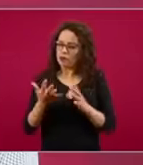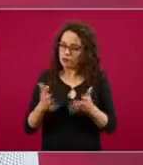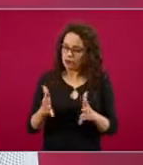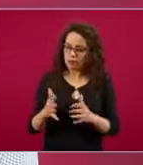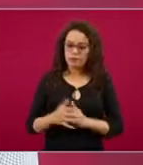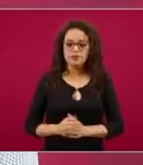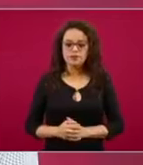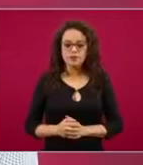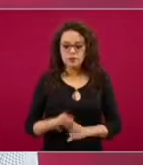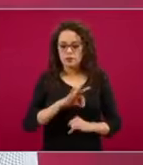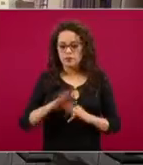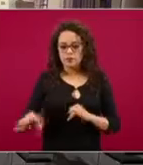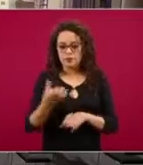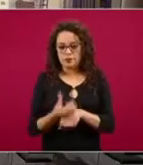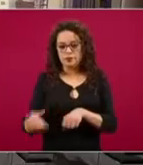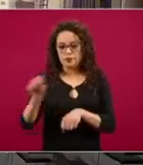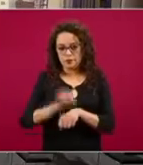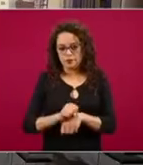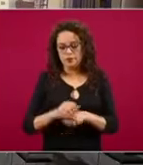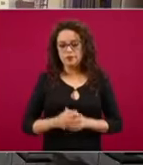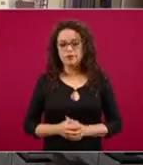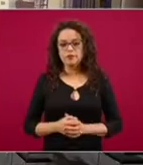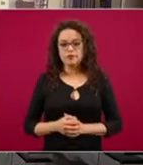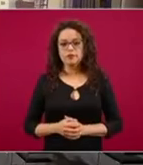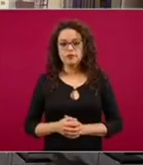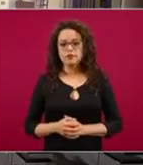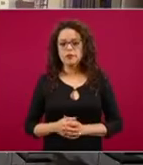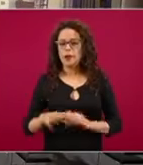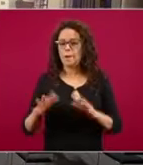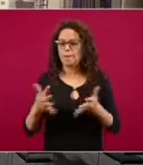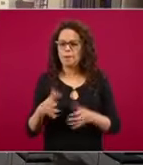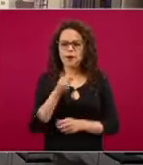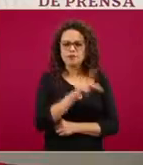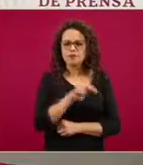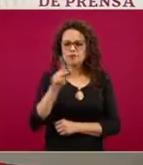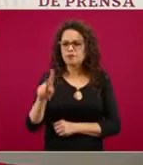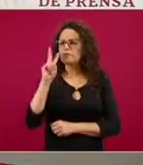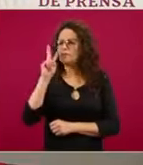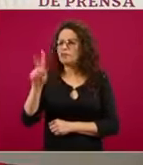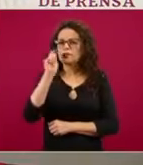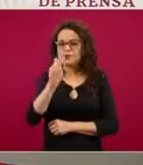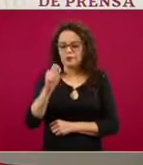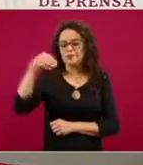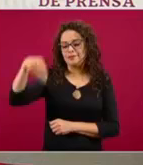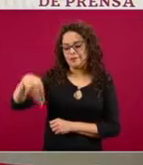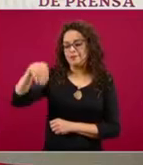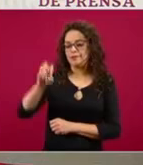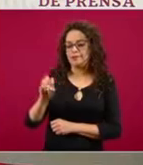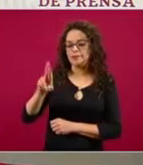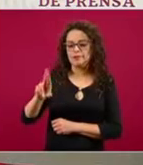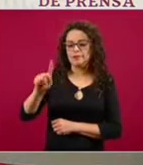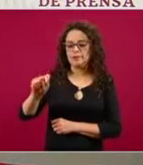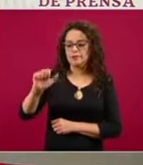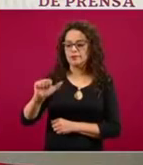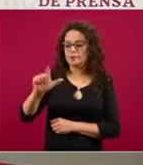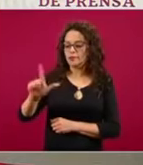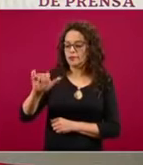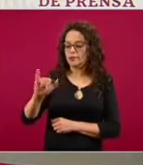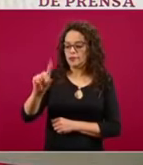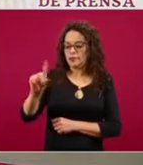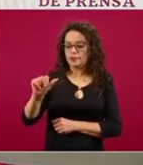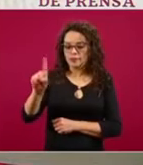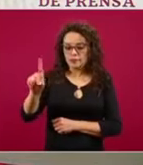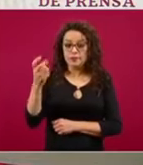alcanzado en las últimas semanas. Un comportamiento similar lo hemos visto en la mortalidad, en donde también la mortalidad ha